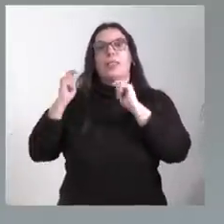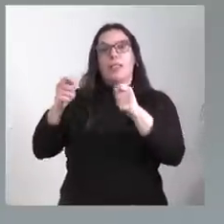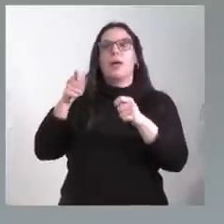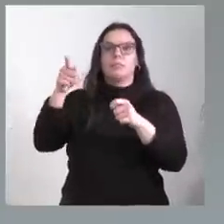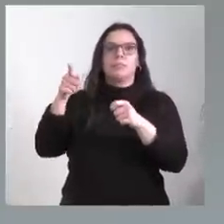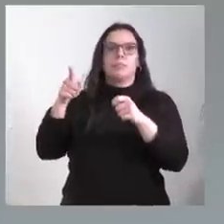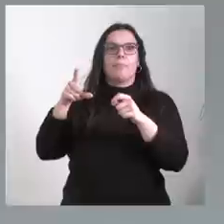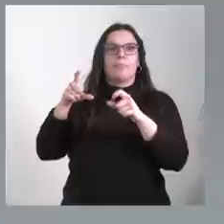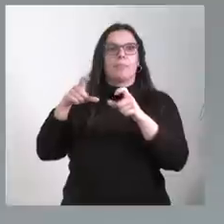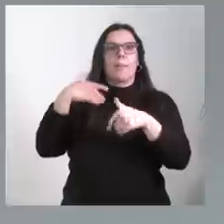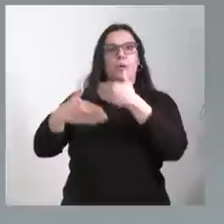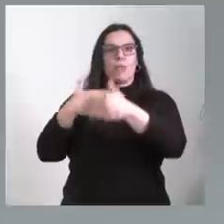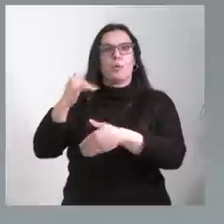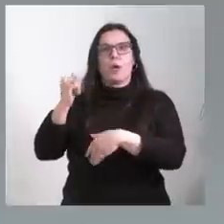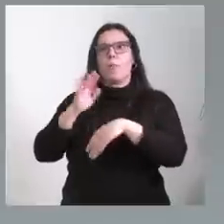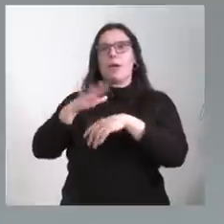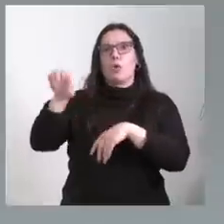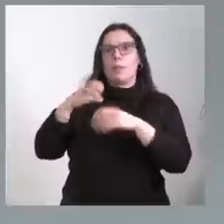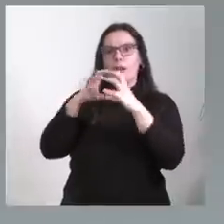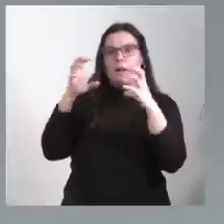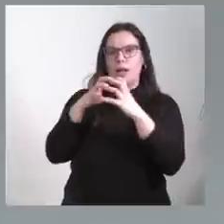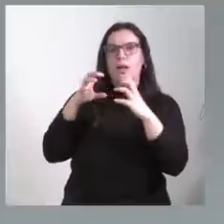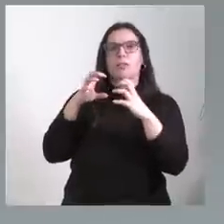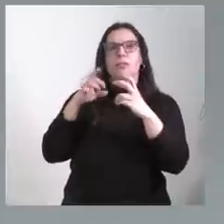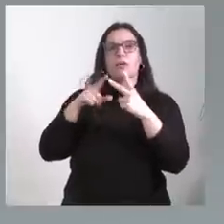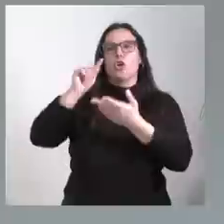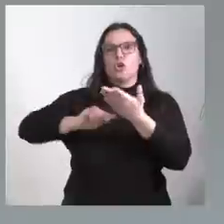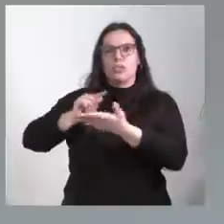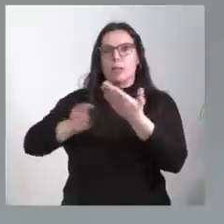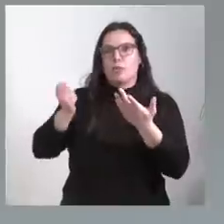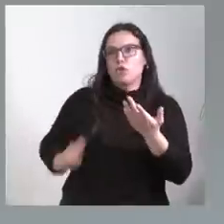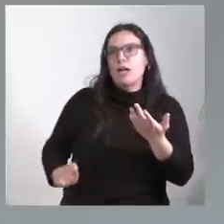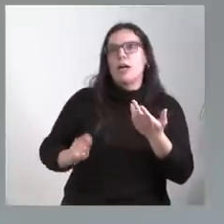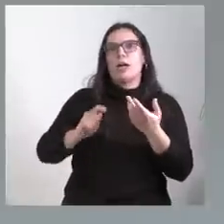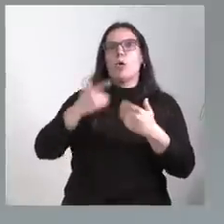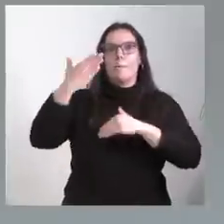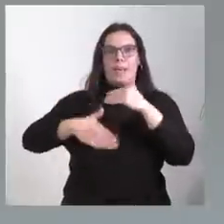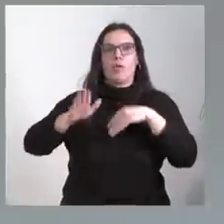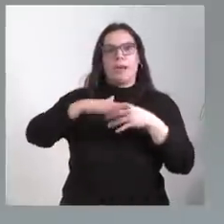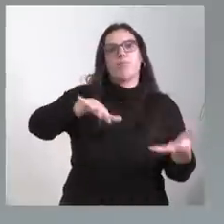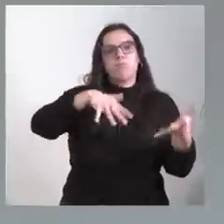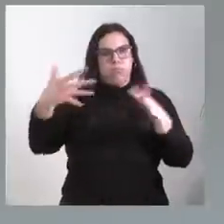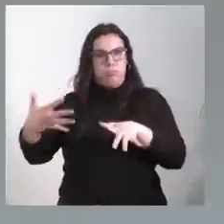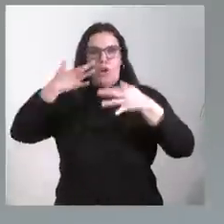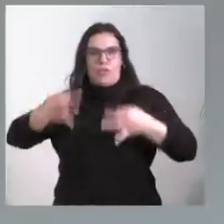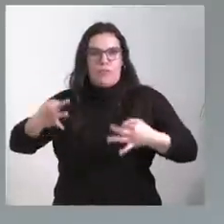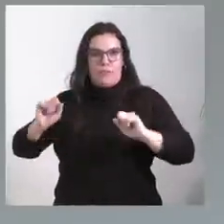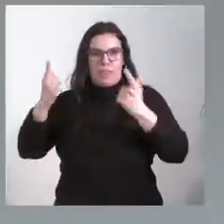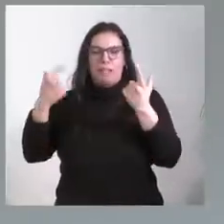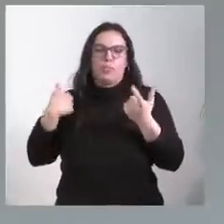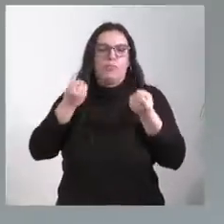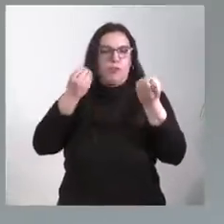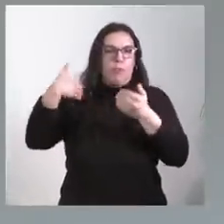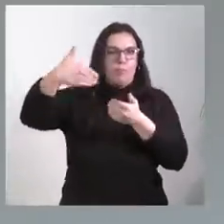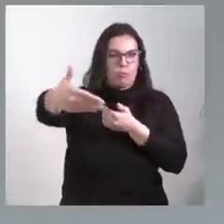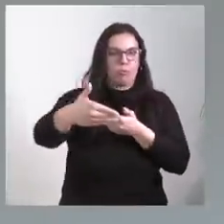un procedimiento pues para la adquisición de vehículos para la contratación de personal y hay un plazo para la efectividad del mismo y por tanto les iremos informando